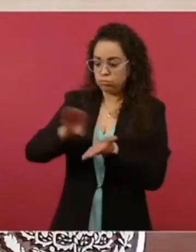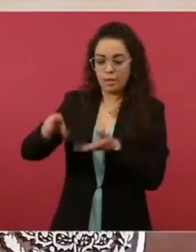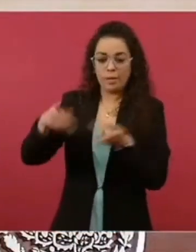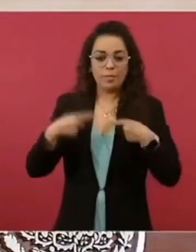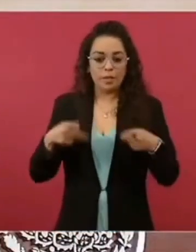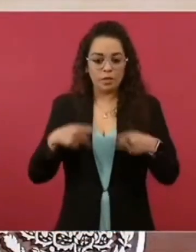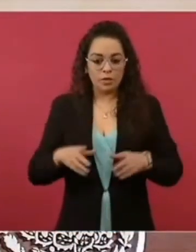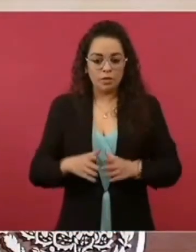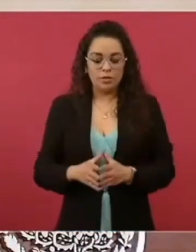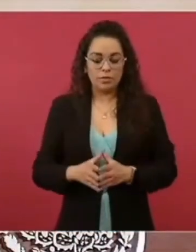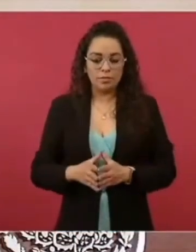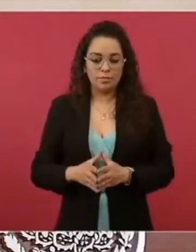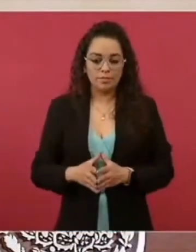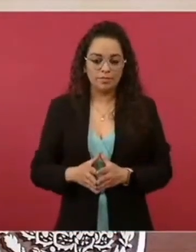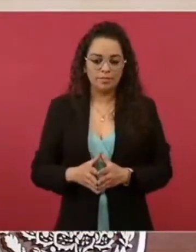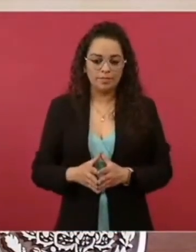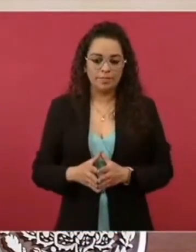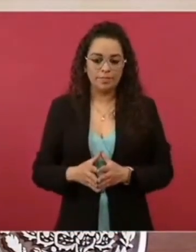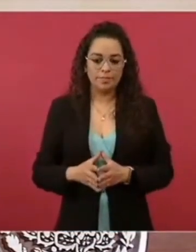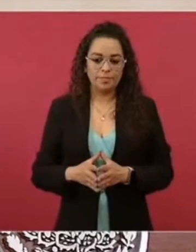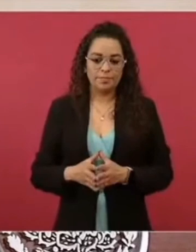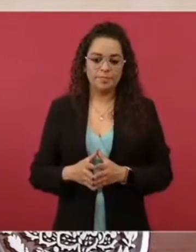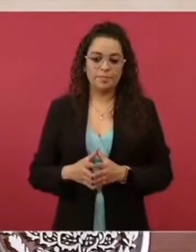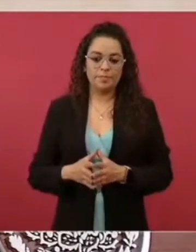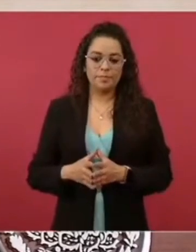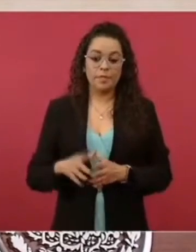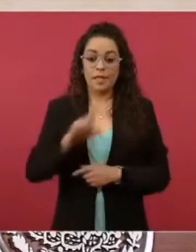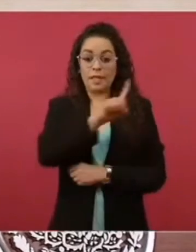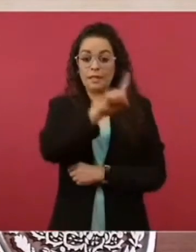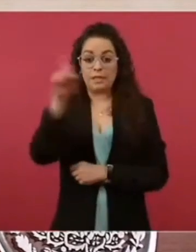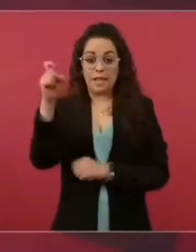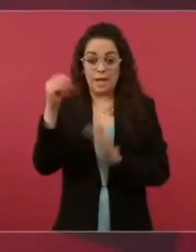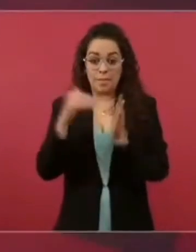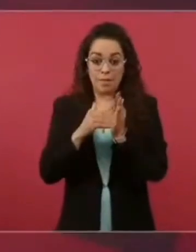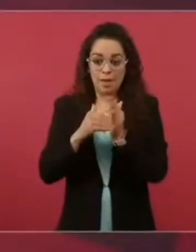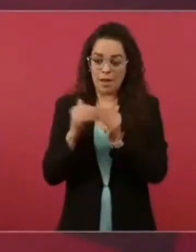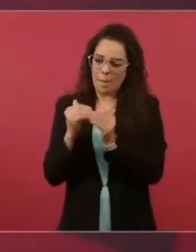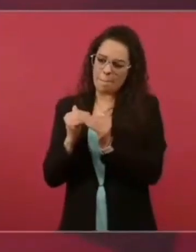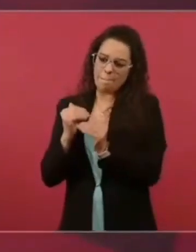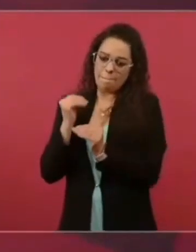de 100,000 a 200,000 millones de pesos.